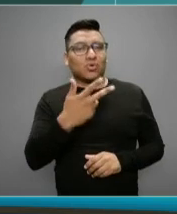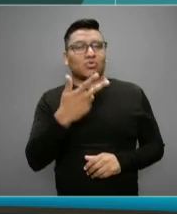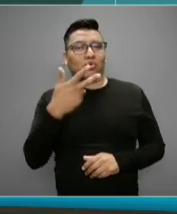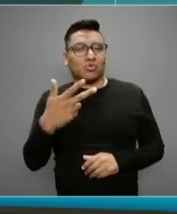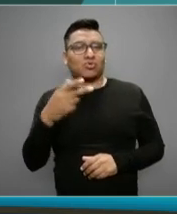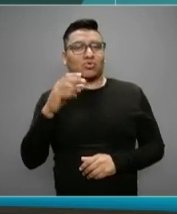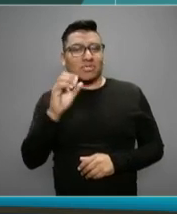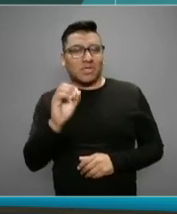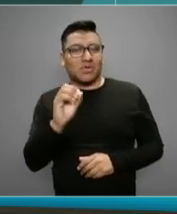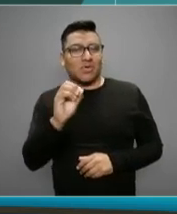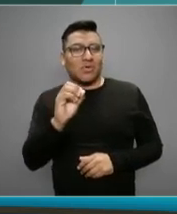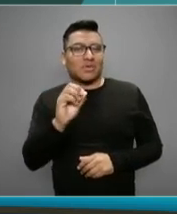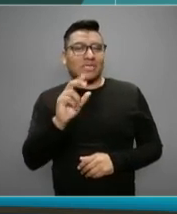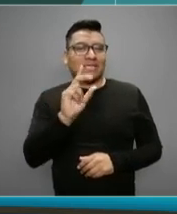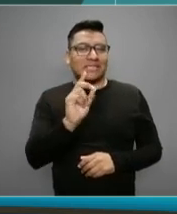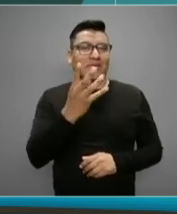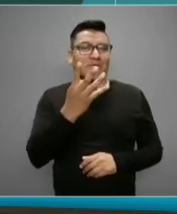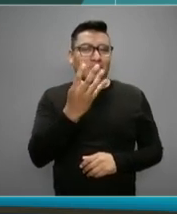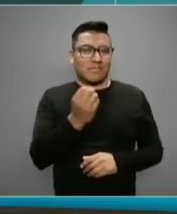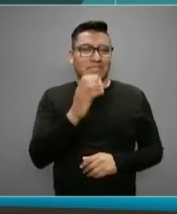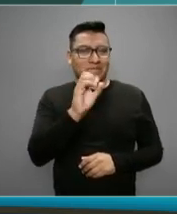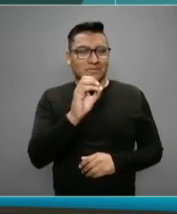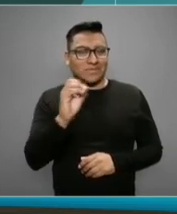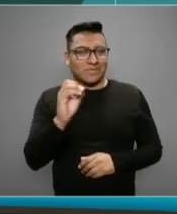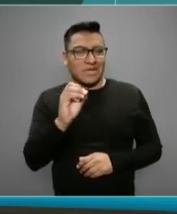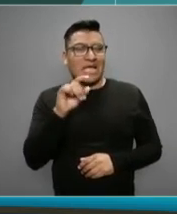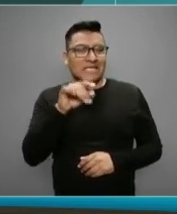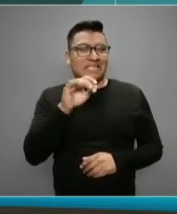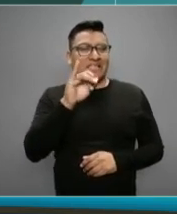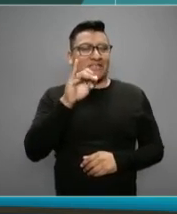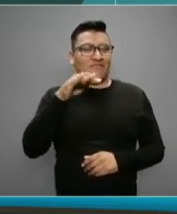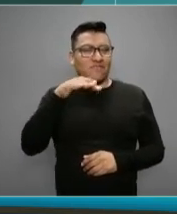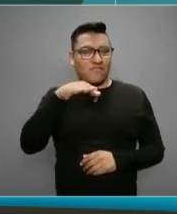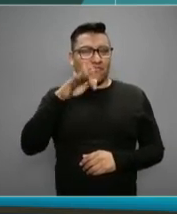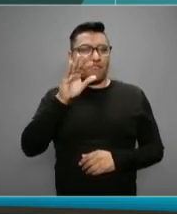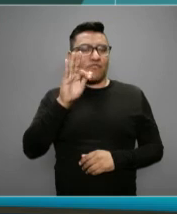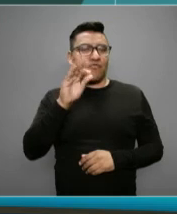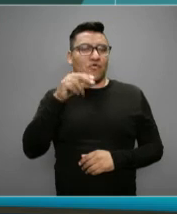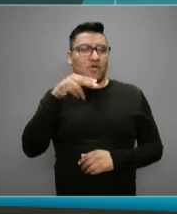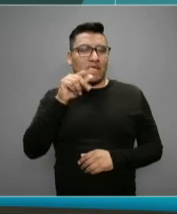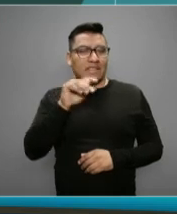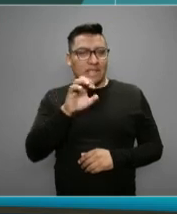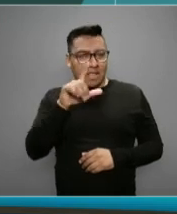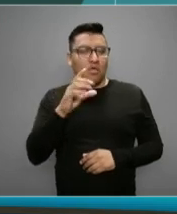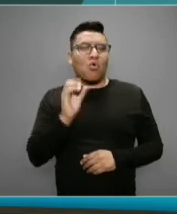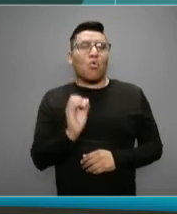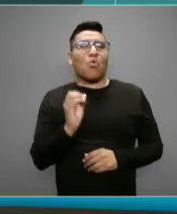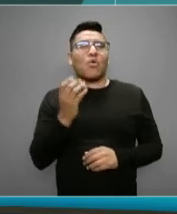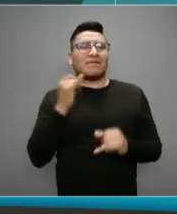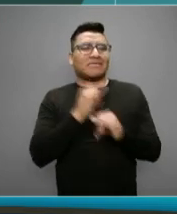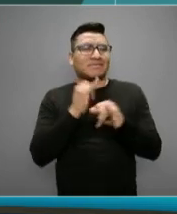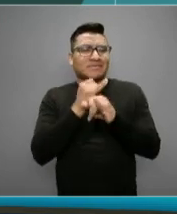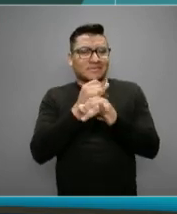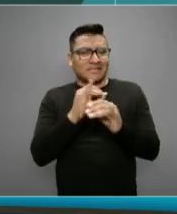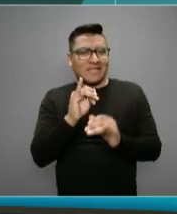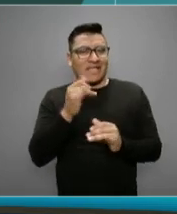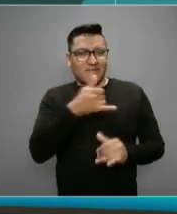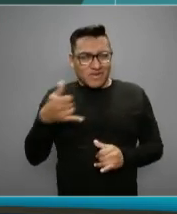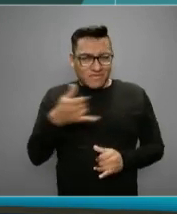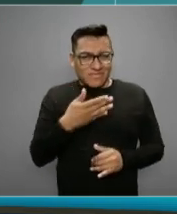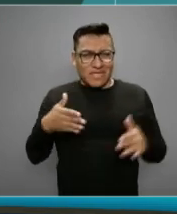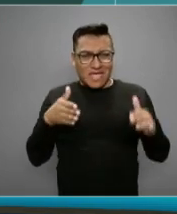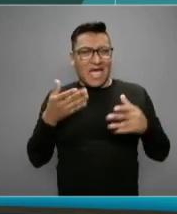800-008-3900, ese es el Infonatel. Y por otro lado vamos a estar informando a través de la banca electrónica del Infonavit, ojalá y muchos trabajadores la